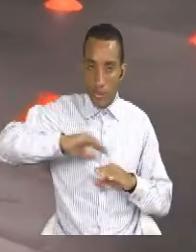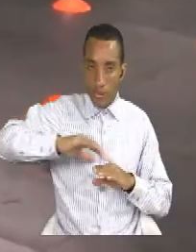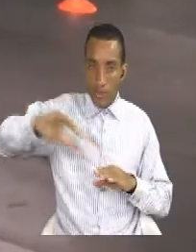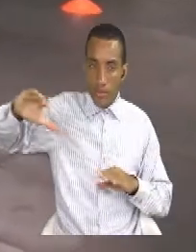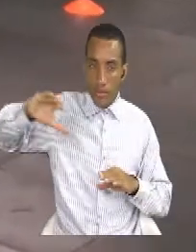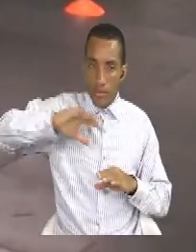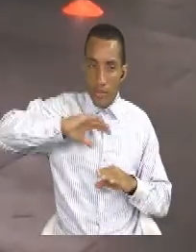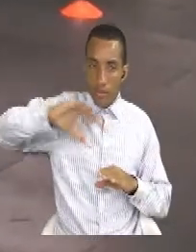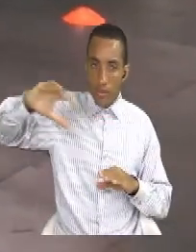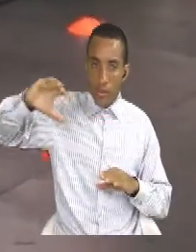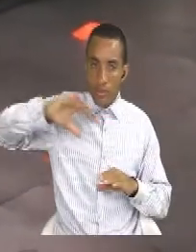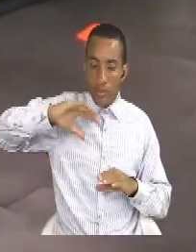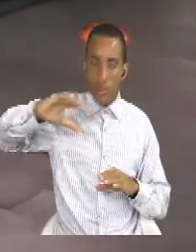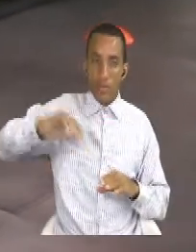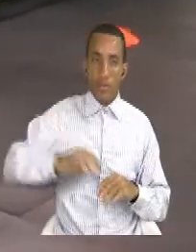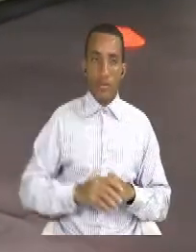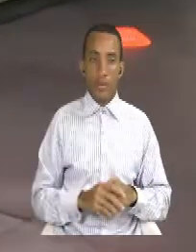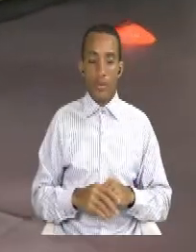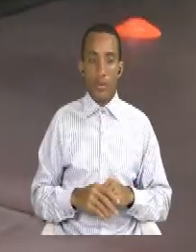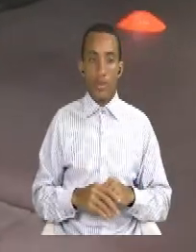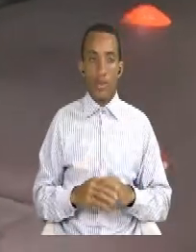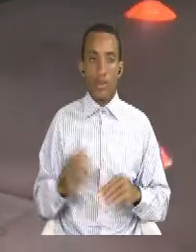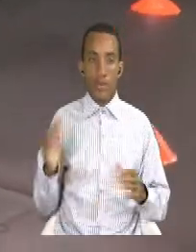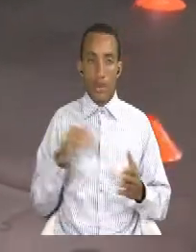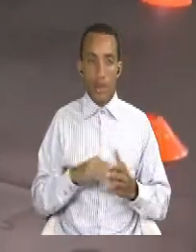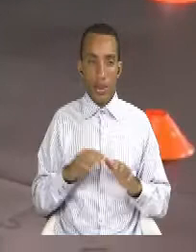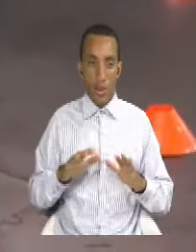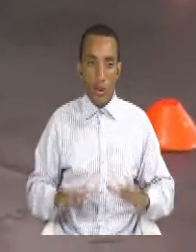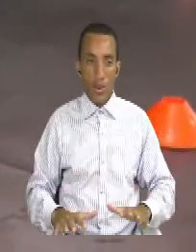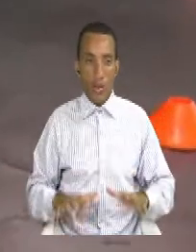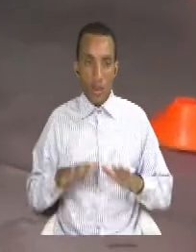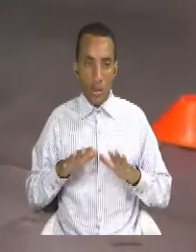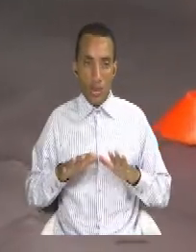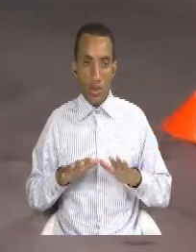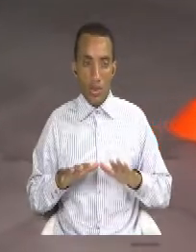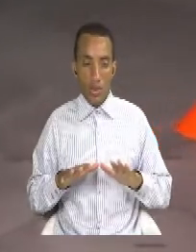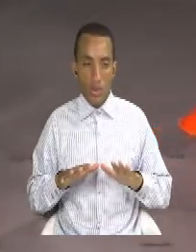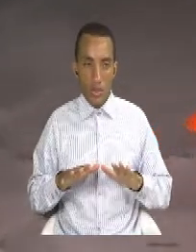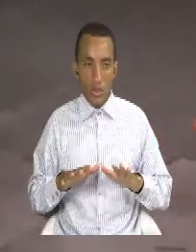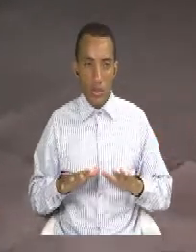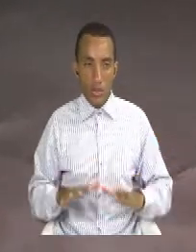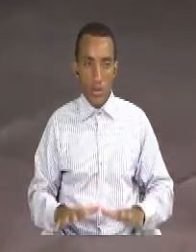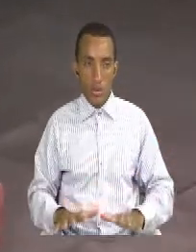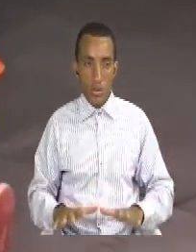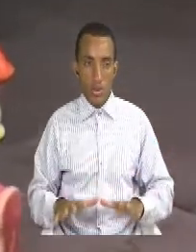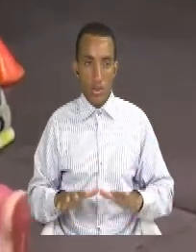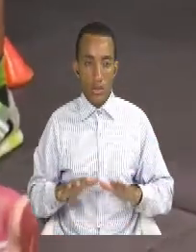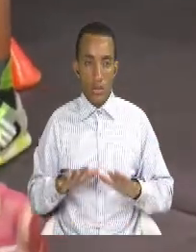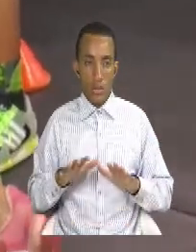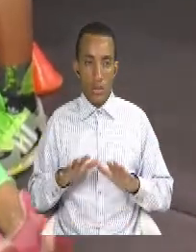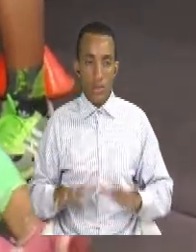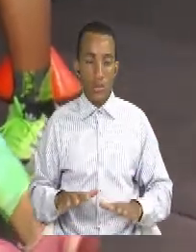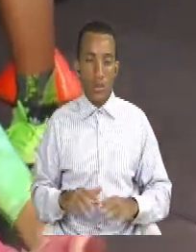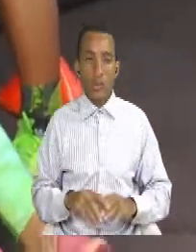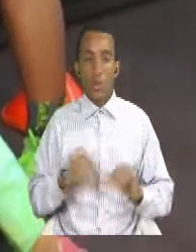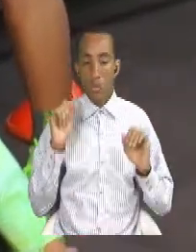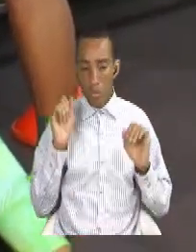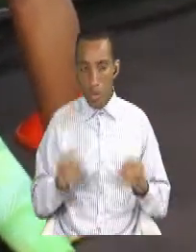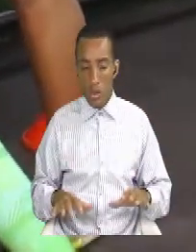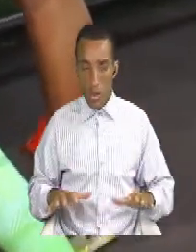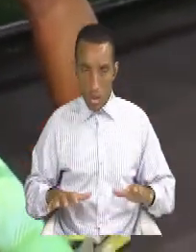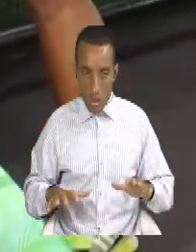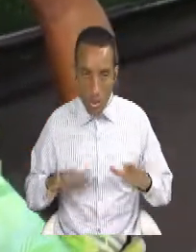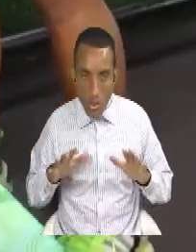arriba. Y vamos a hacer push-up, flexiones corticas, eso, hasta la mitad. Ah, que tengo la capacidad de bajar más, bueno, yo bajo